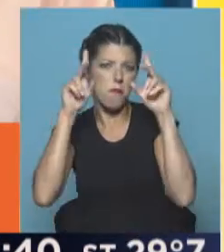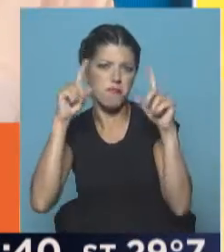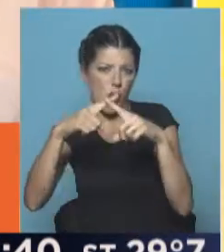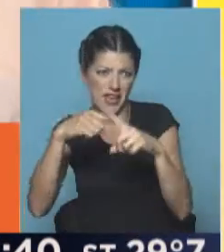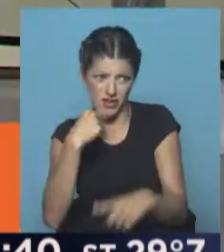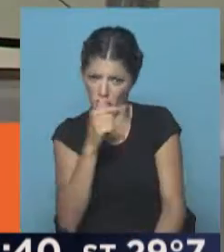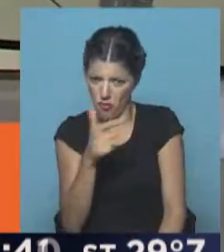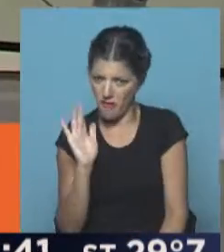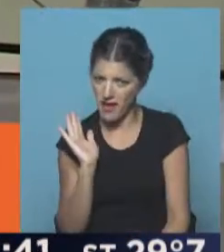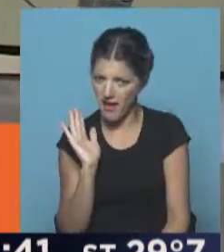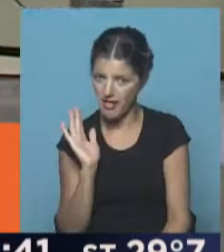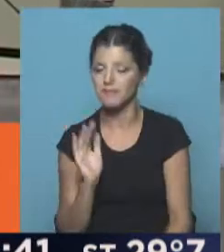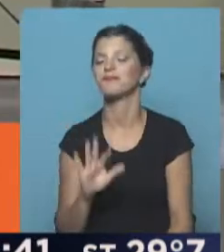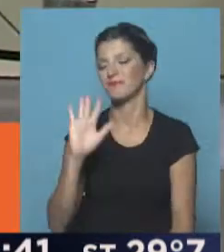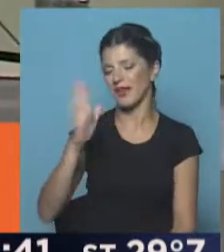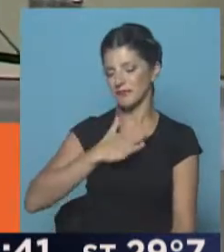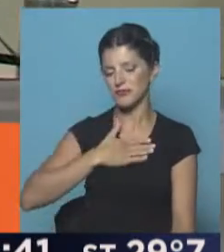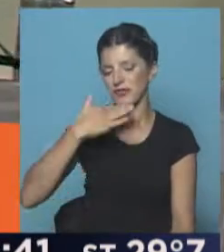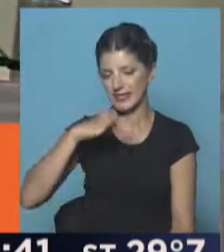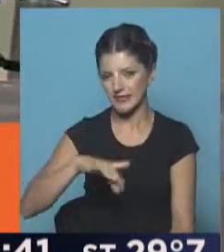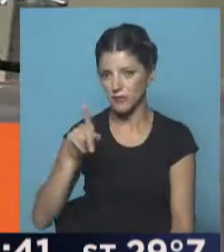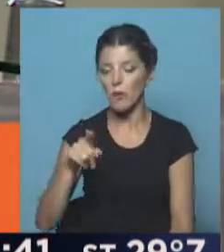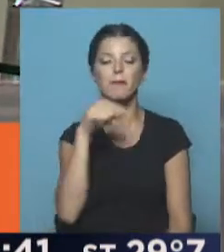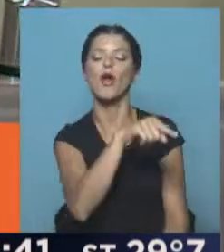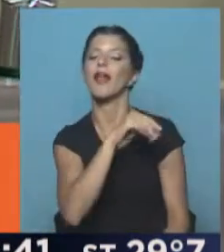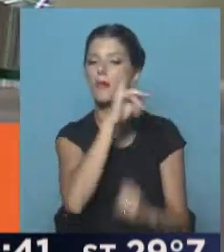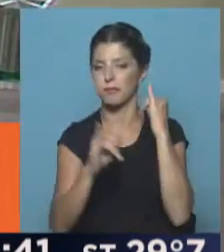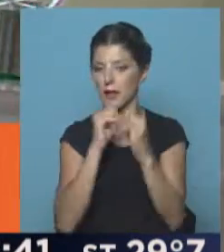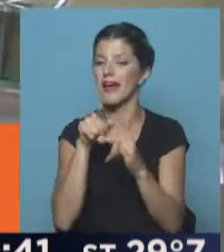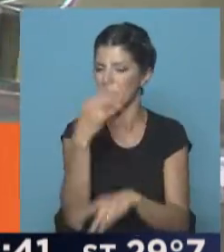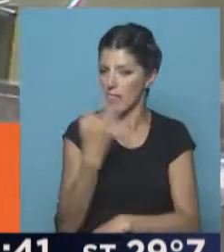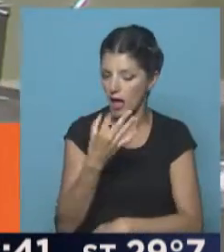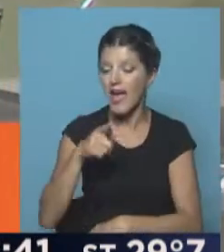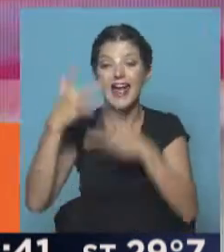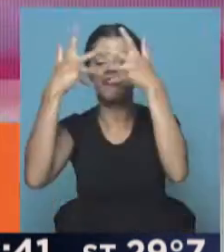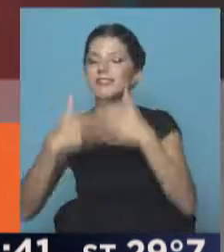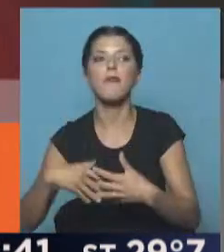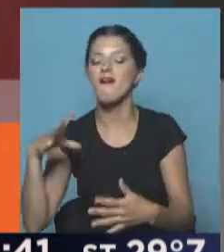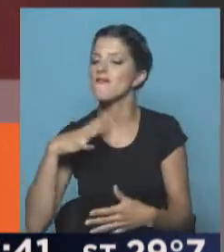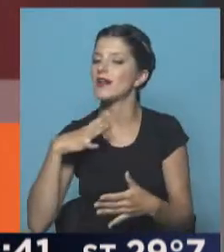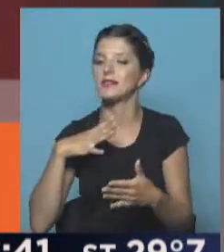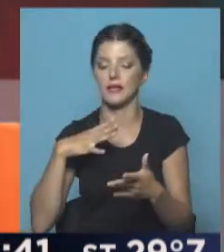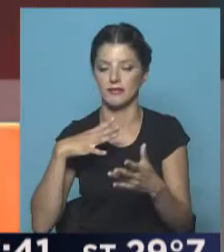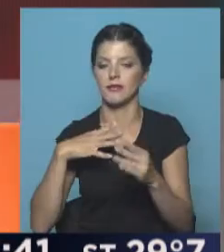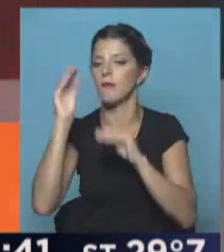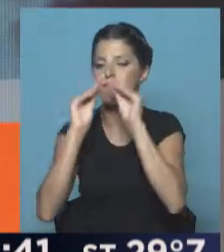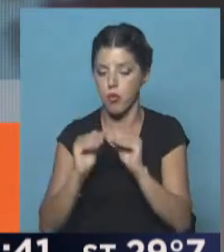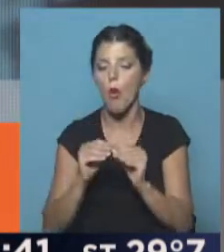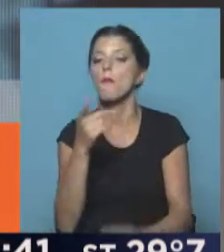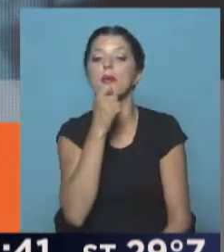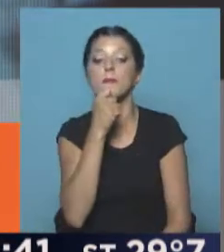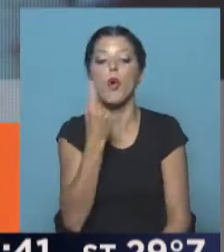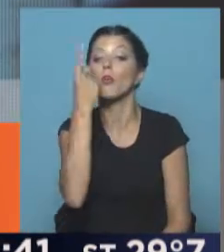el sistema, un poco lo que decía Rulo recién, no está preparado para esto. Y cuestiones que a uno le parecen muy elementales, como, bueno, una persona